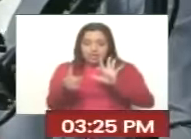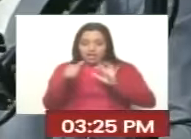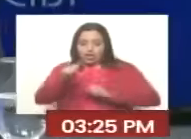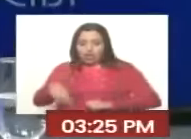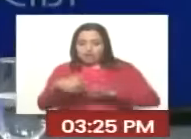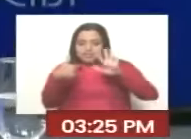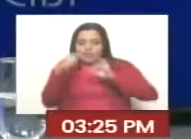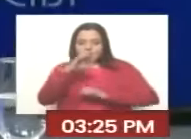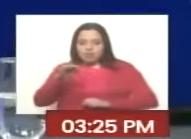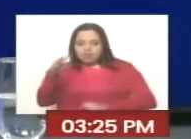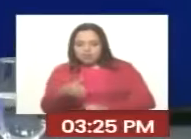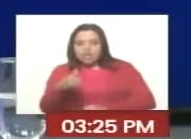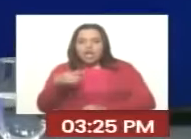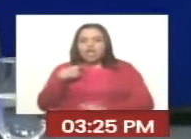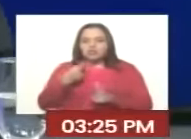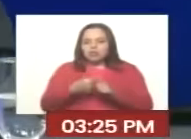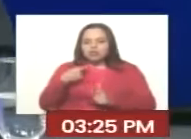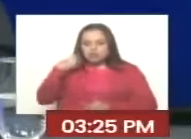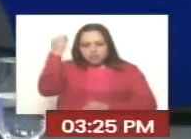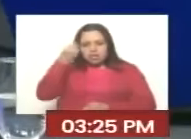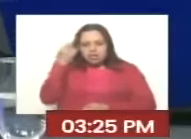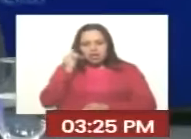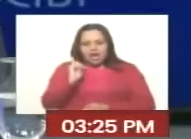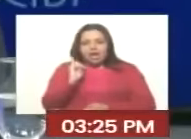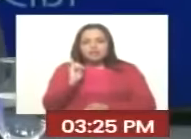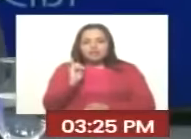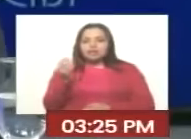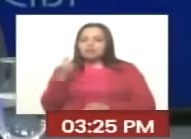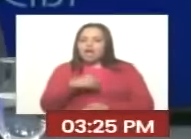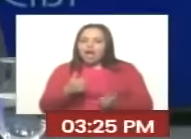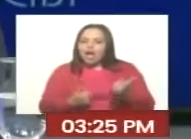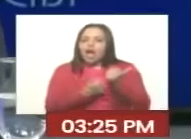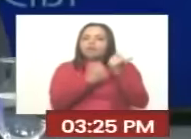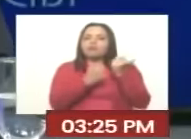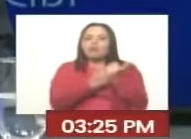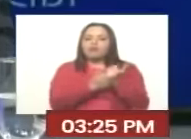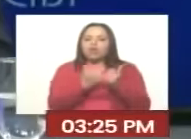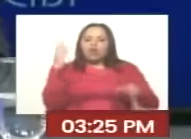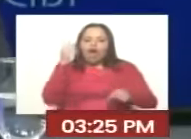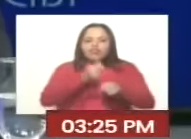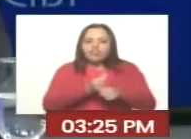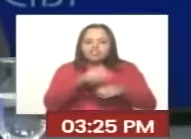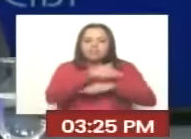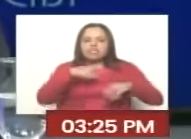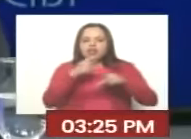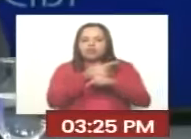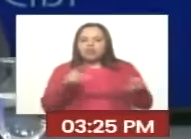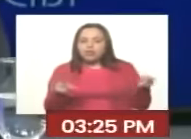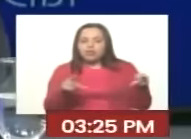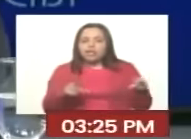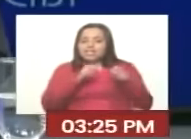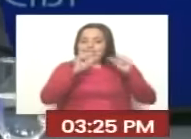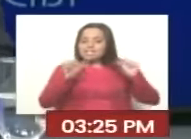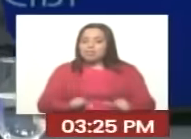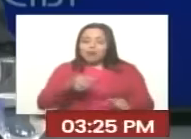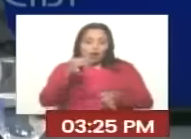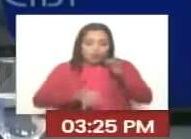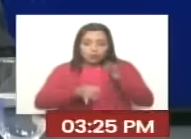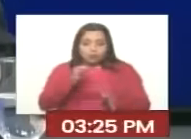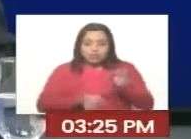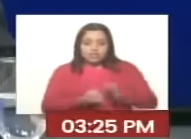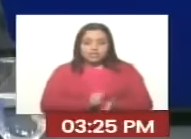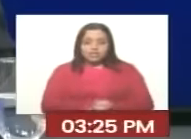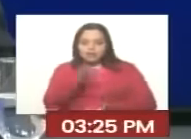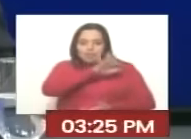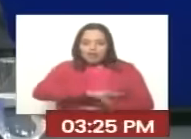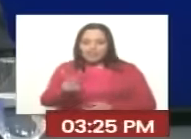66.6%. Entonces yo sí creo que hay credibilidad en este Ministerio Público, en el sistema de justicia, para que reine en